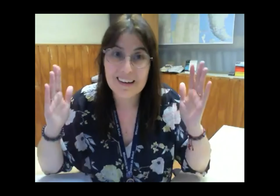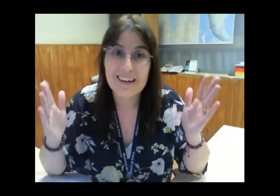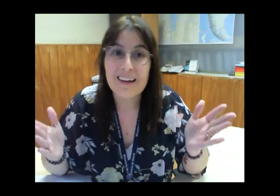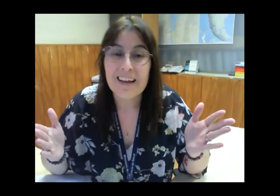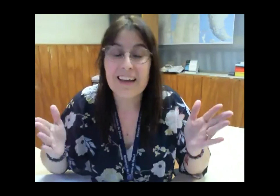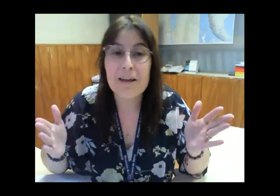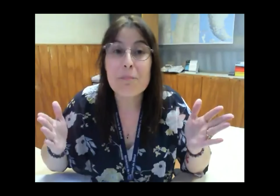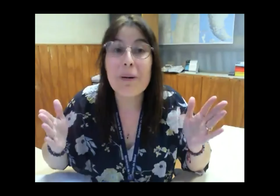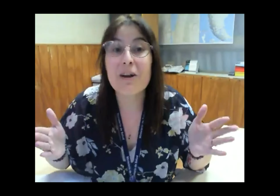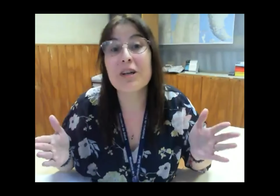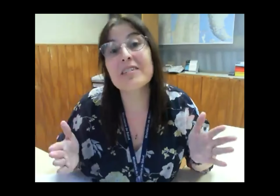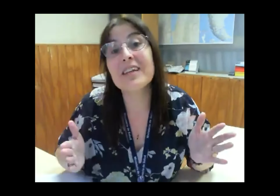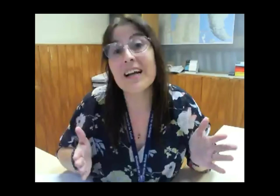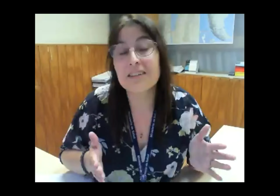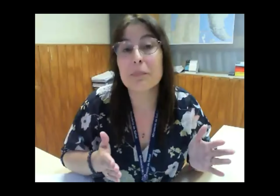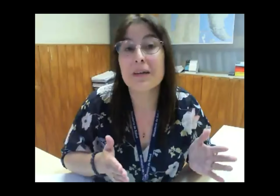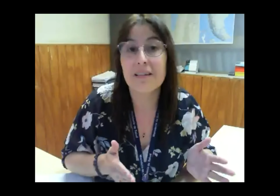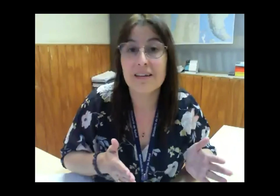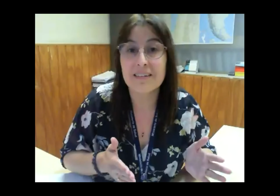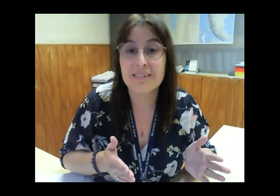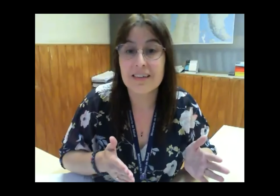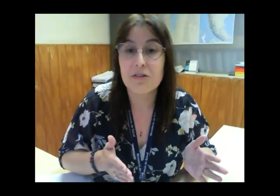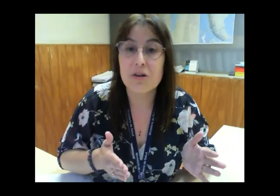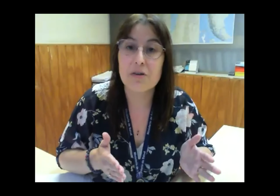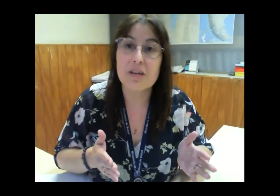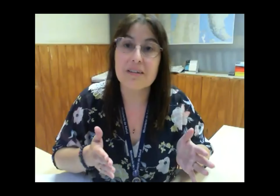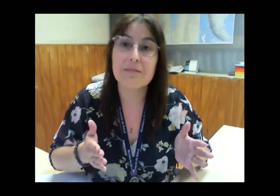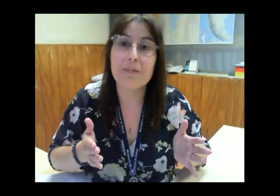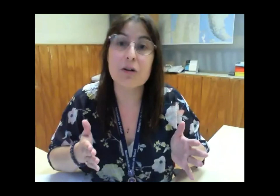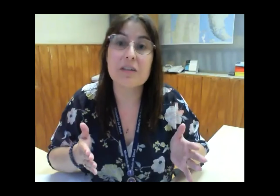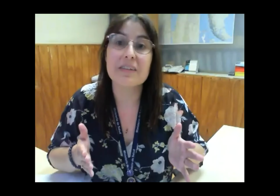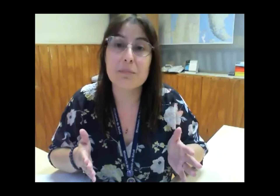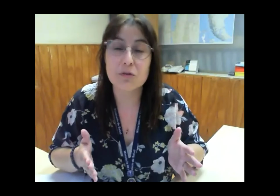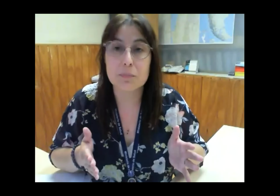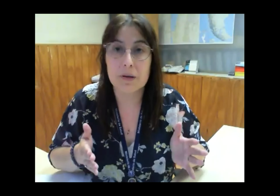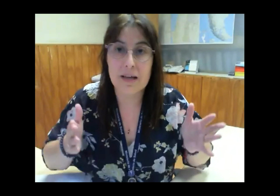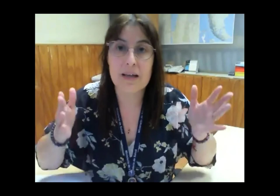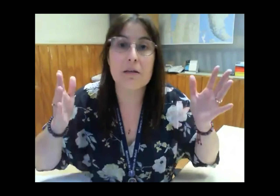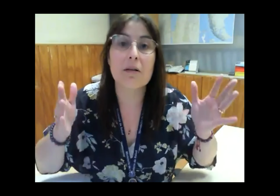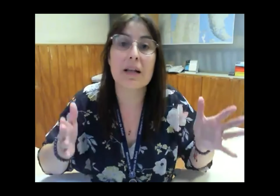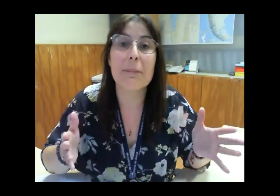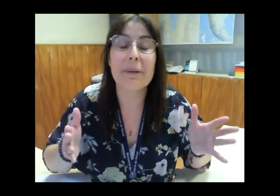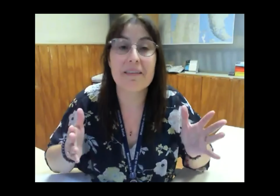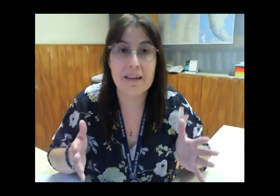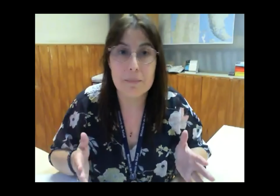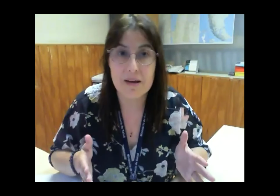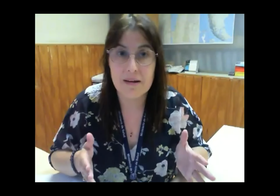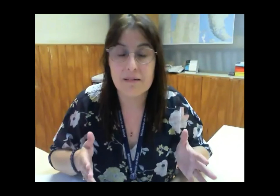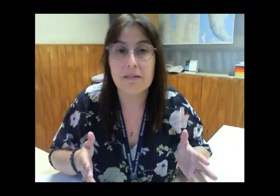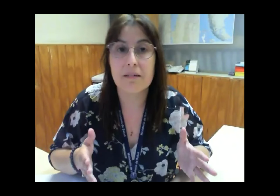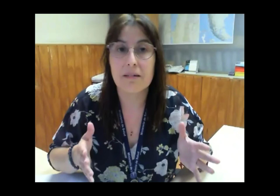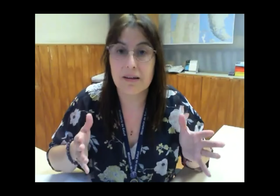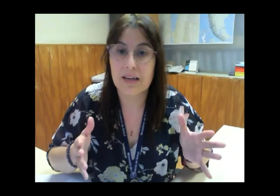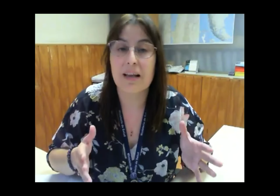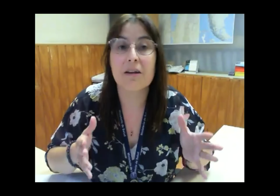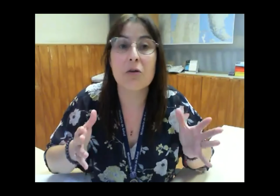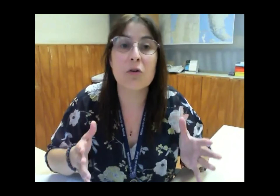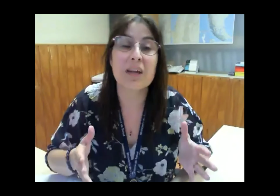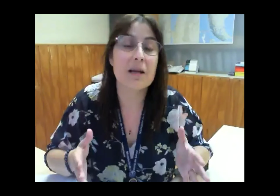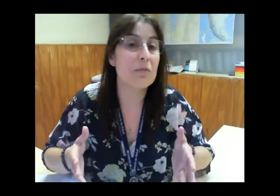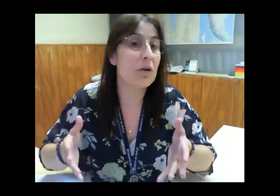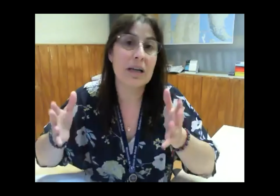piden valorizar las pérdidas. Y yo creo que si valorizamos la pandemia,